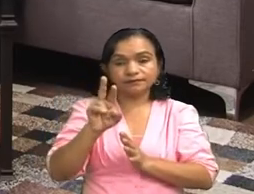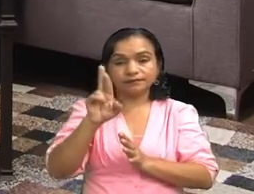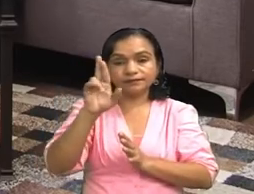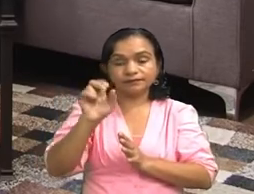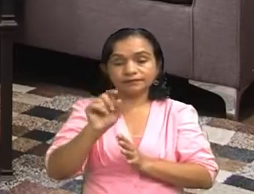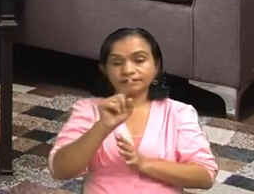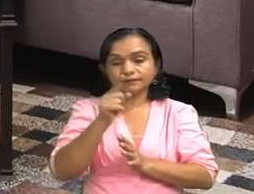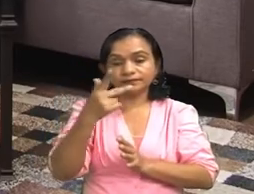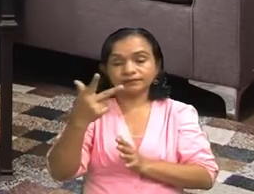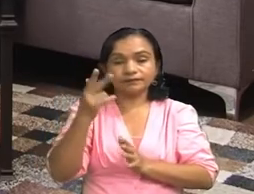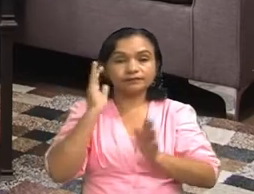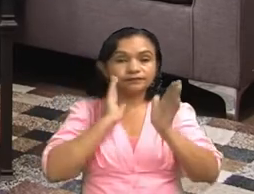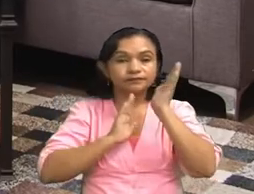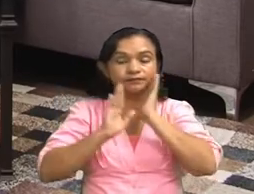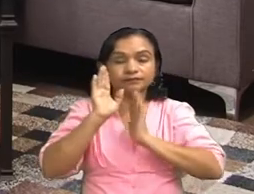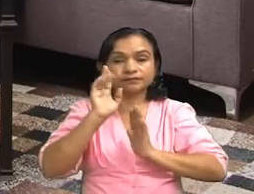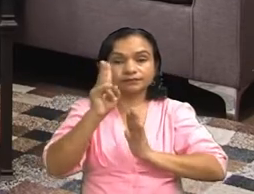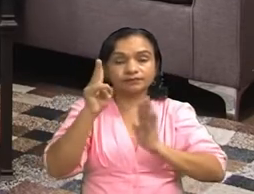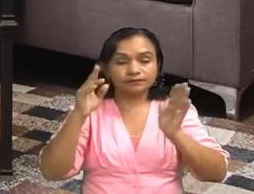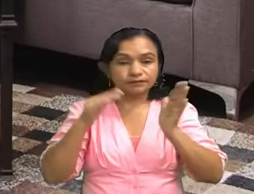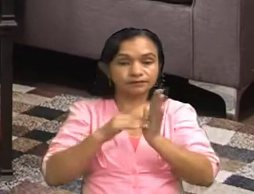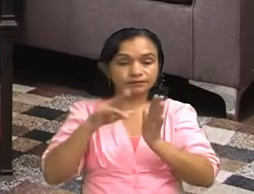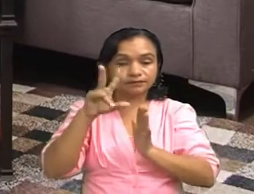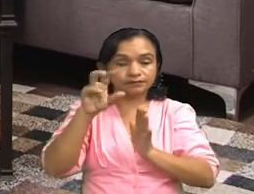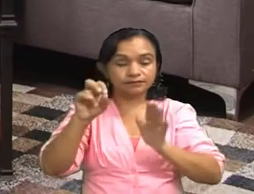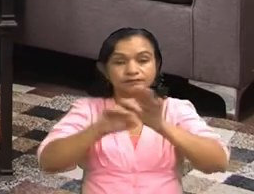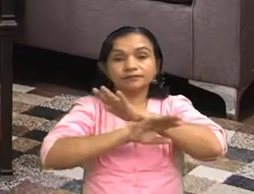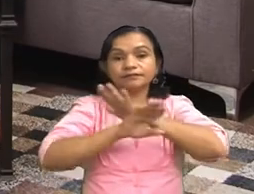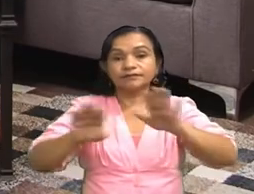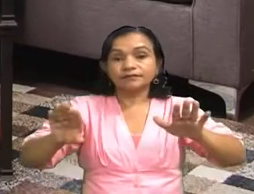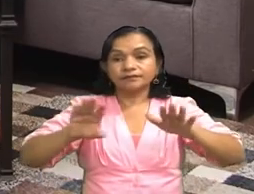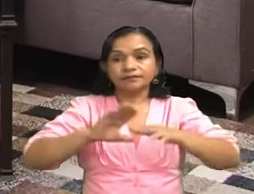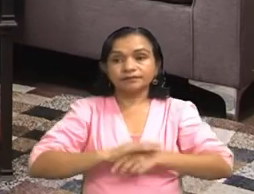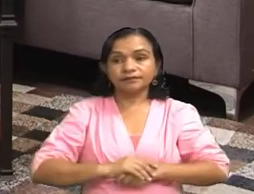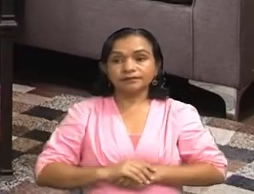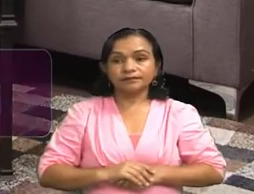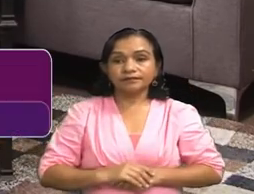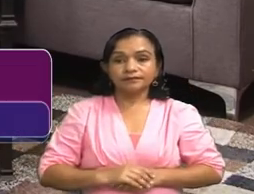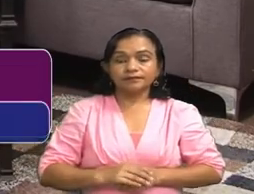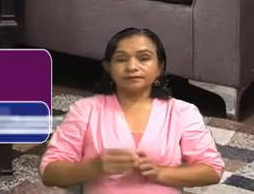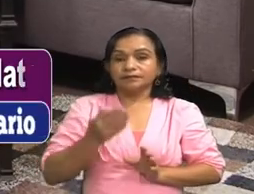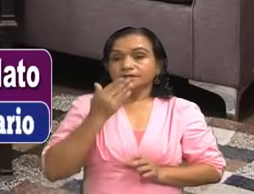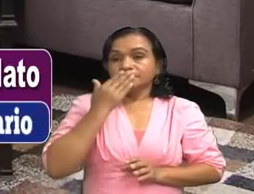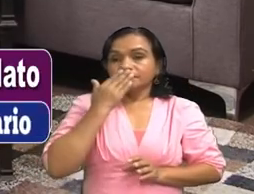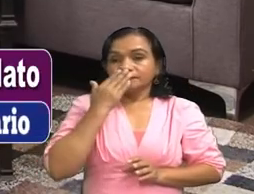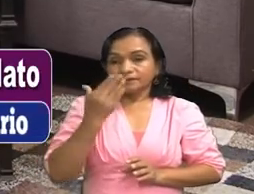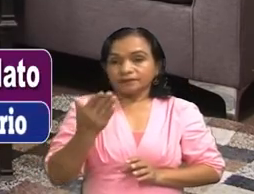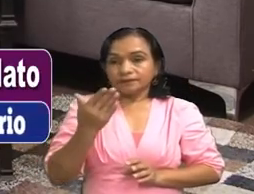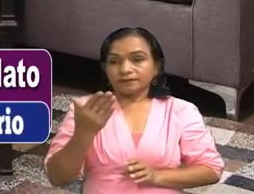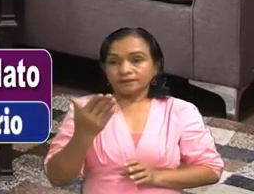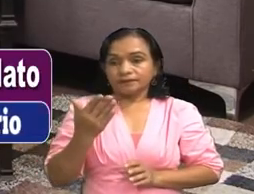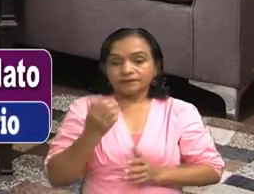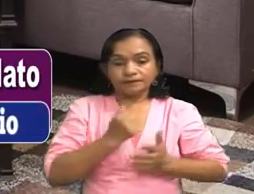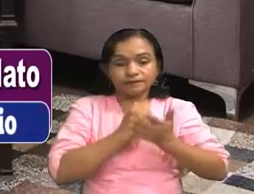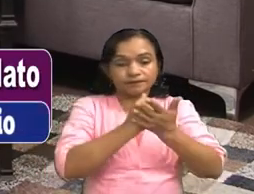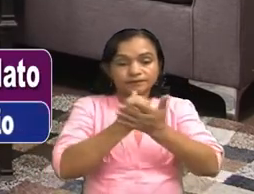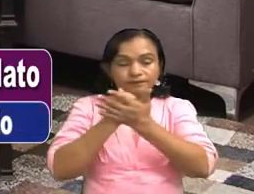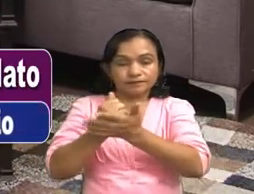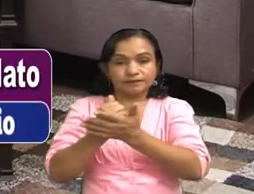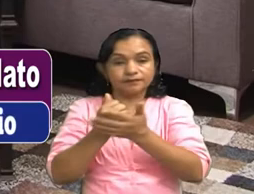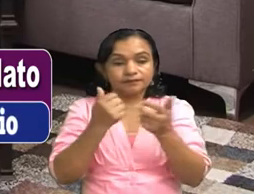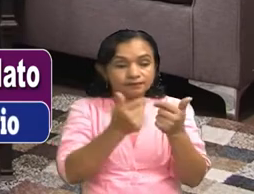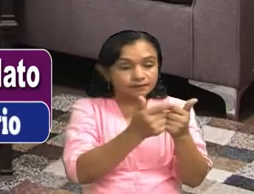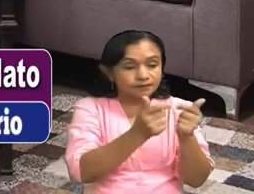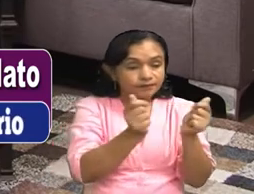18 de agosto del 2020. Okay. Y decimos, bueno, ¿a cuánto vamos a beneficiar? Solo chiquito,